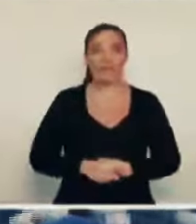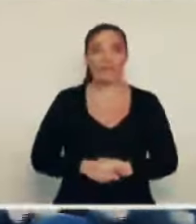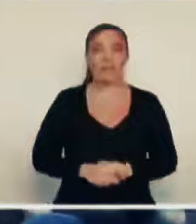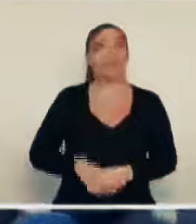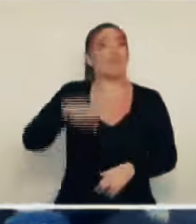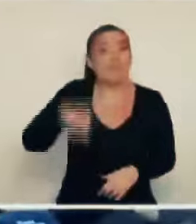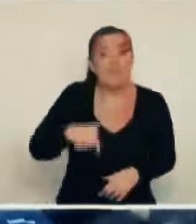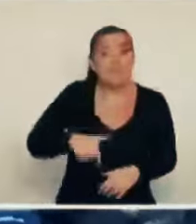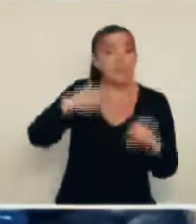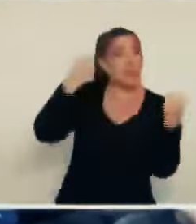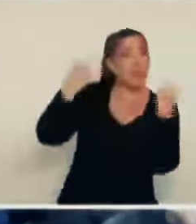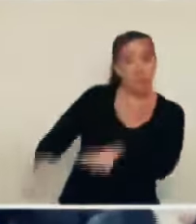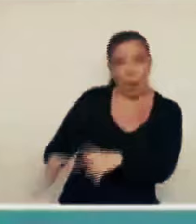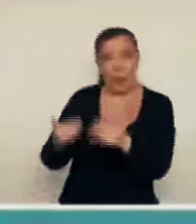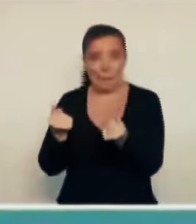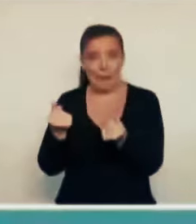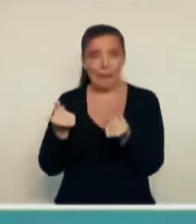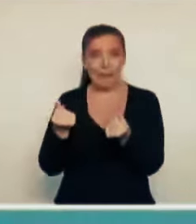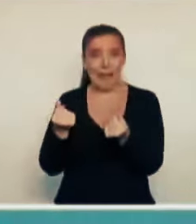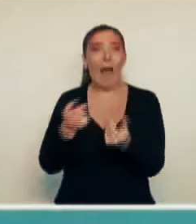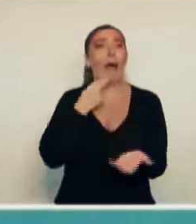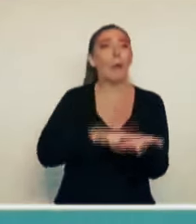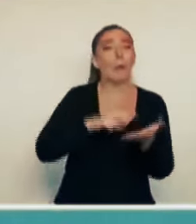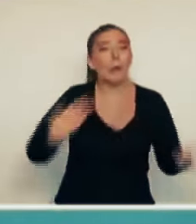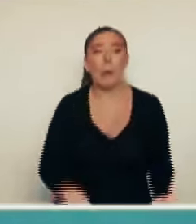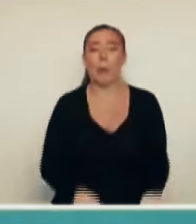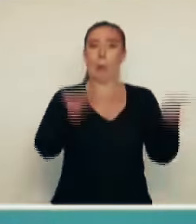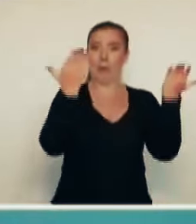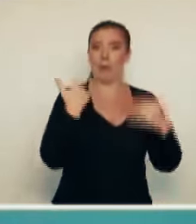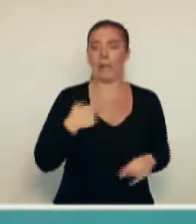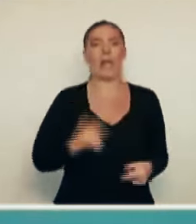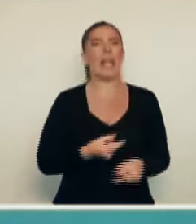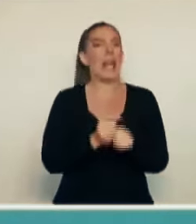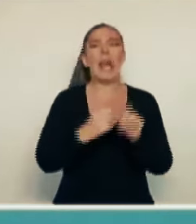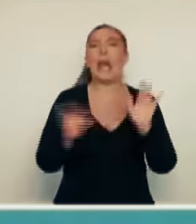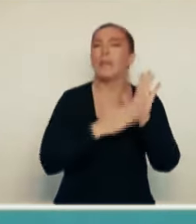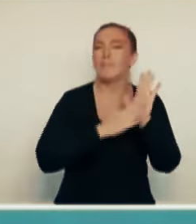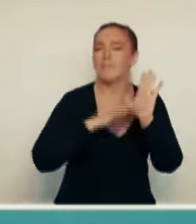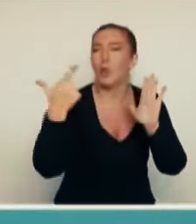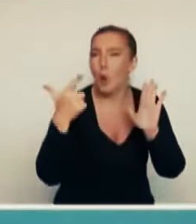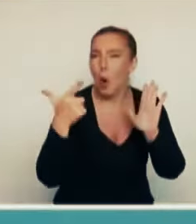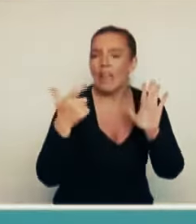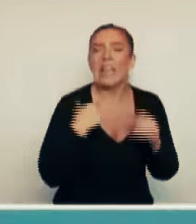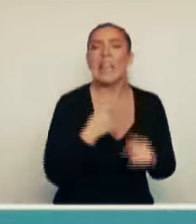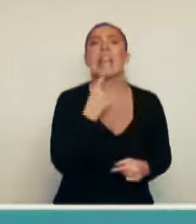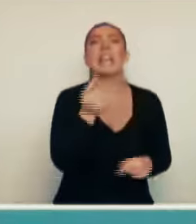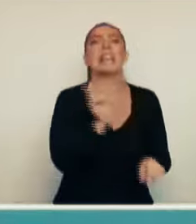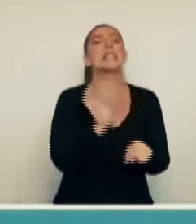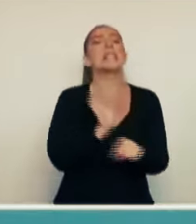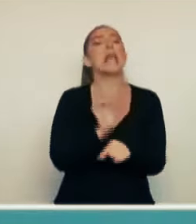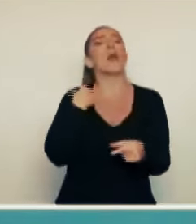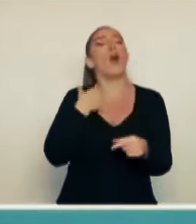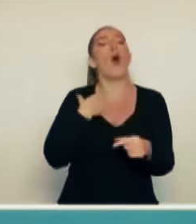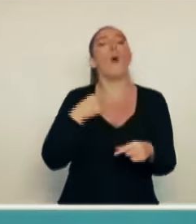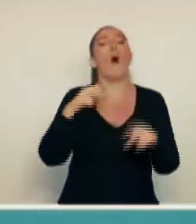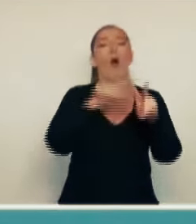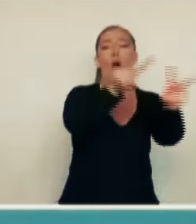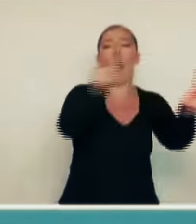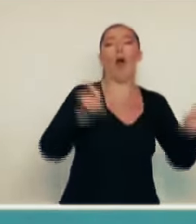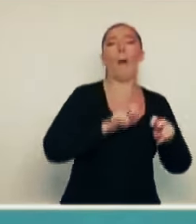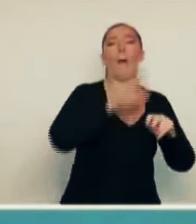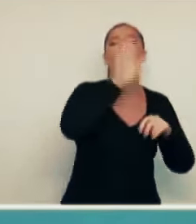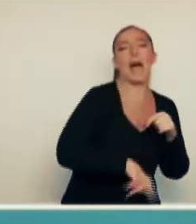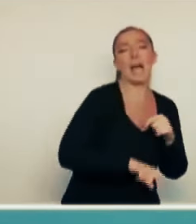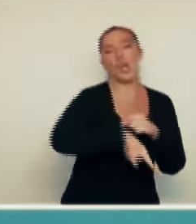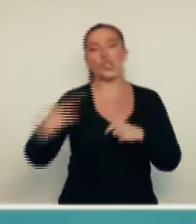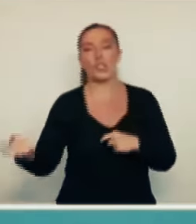Este superávit que no tiene sustento y que además plantea al déficit fiscal. Y ojo, no